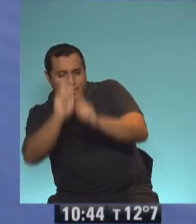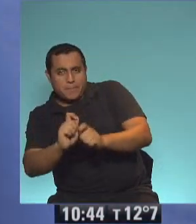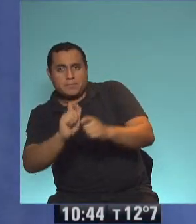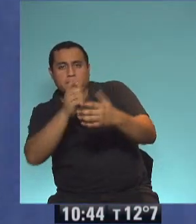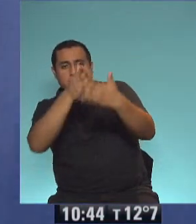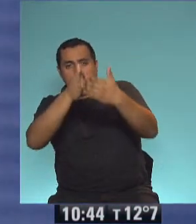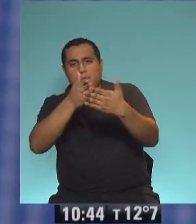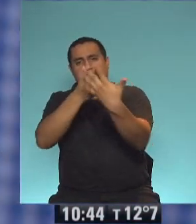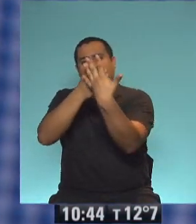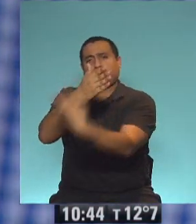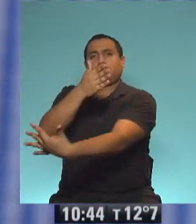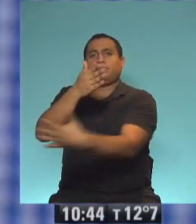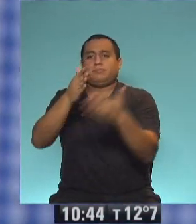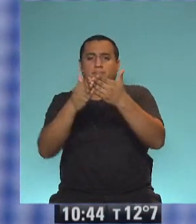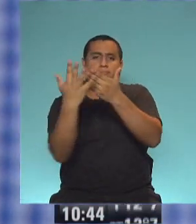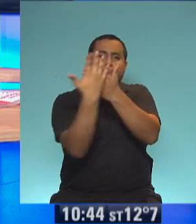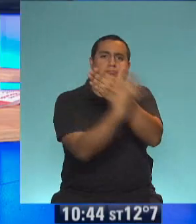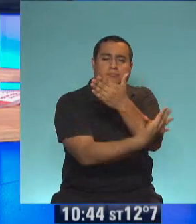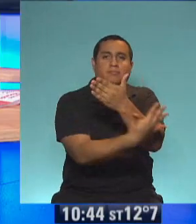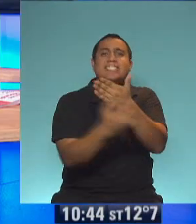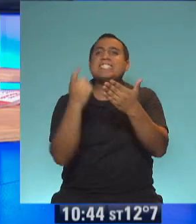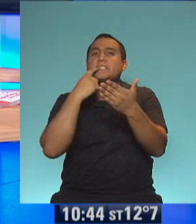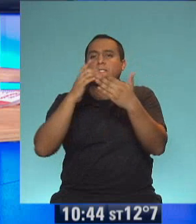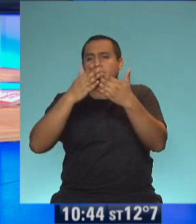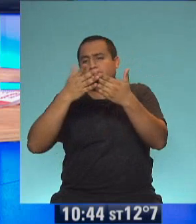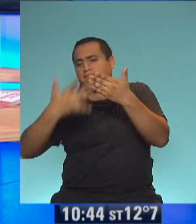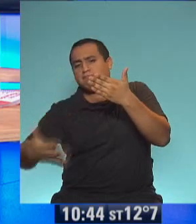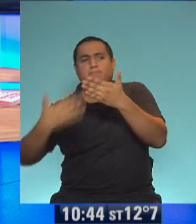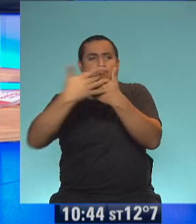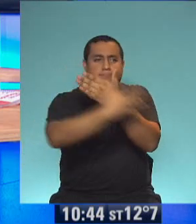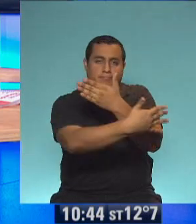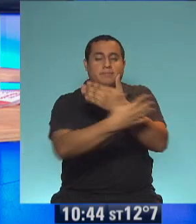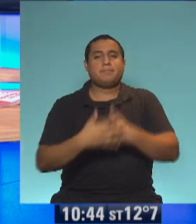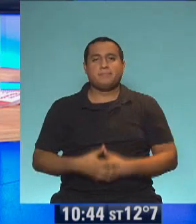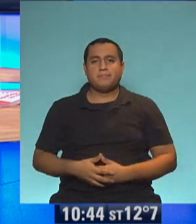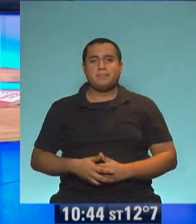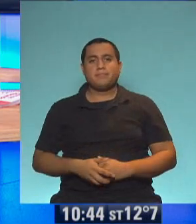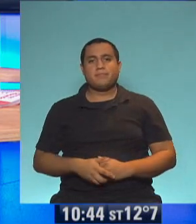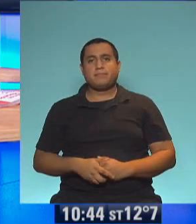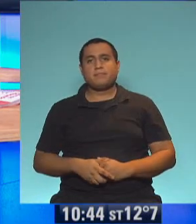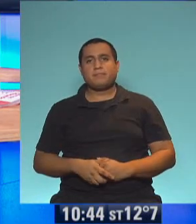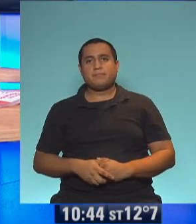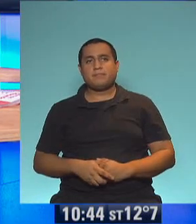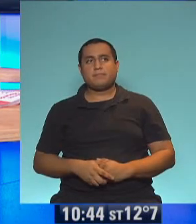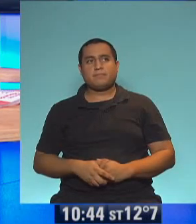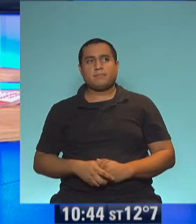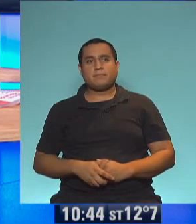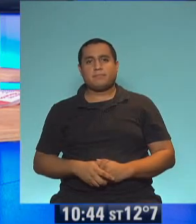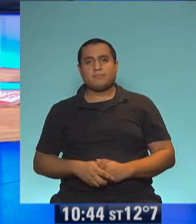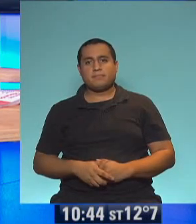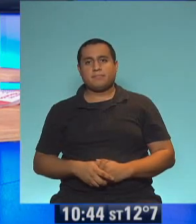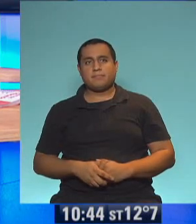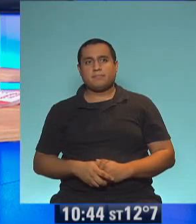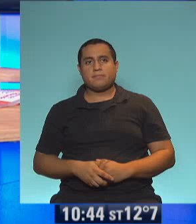Eso de chico, o sea, ¿qué es un mascarón de proa? Claro, porque eran como caras. Pensé, claro, claro. Pensaste que era una máscara. Eran diferentes. Mascarón de proa. Un